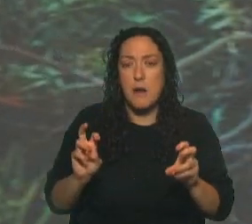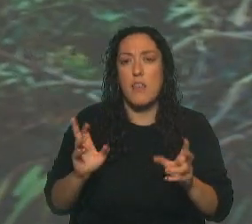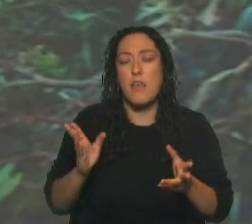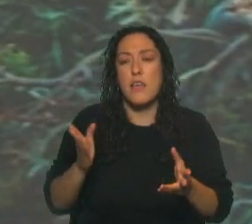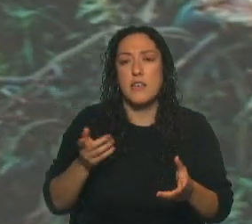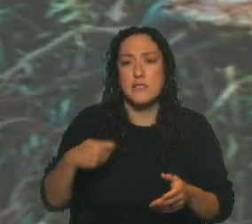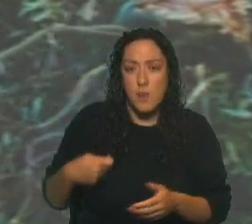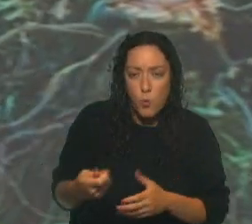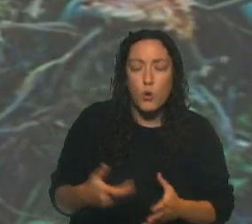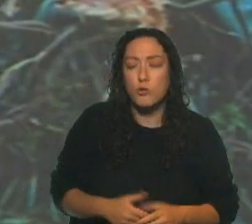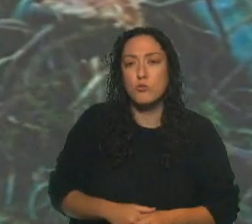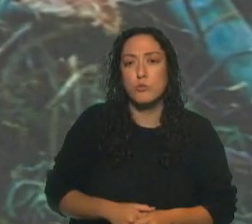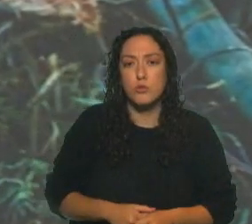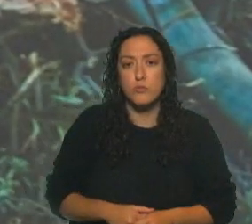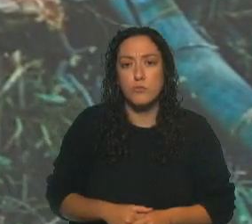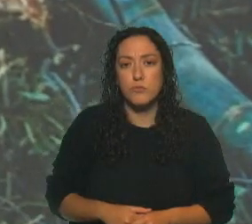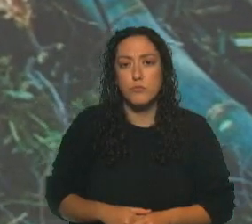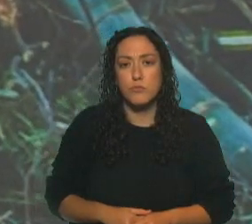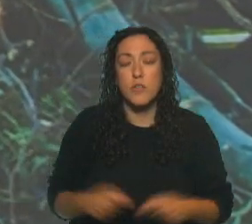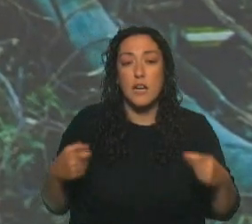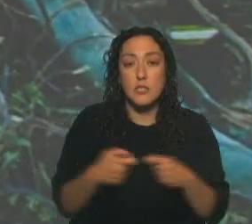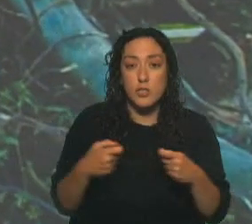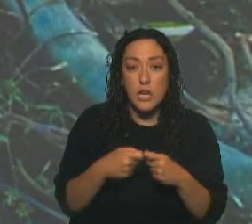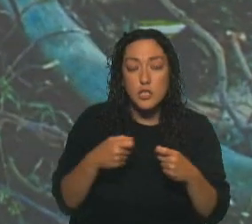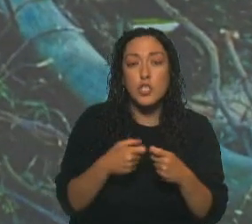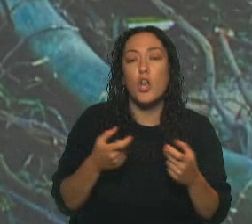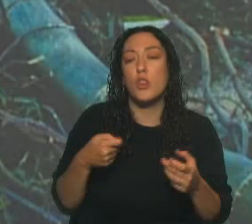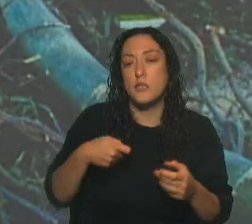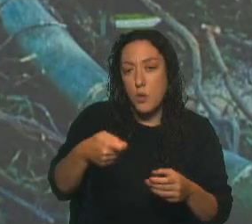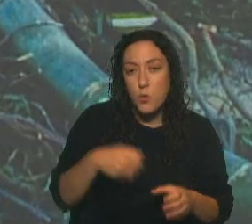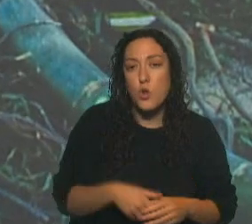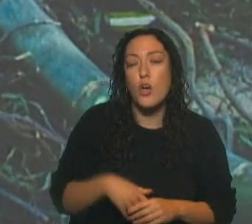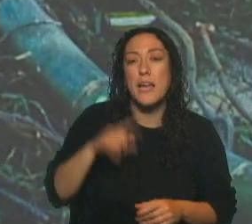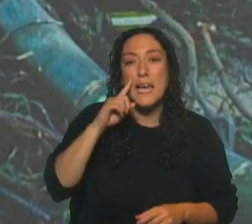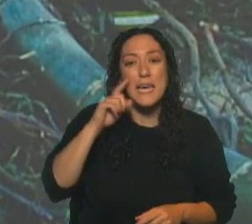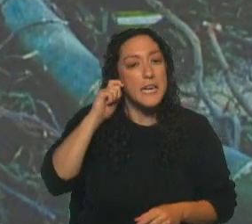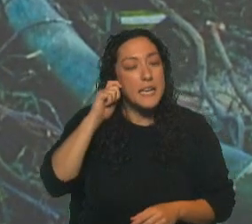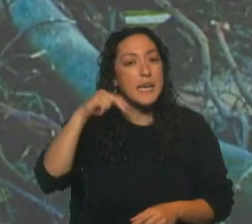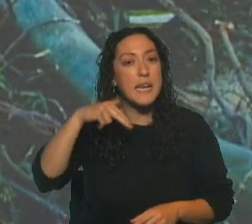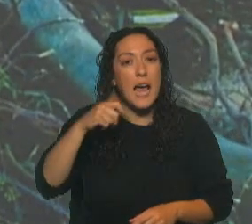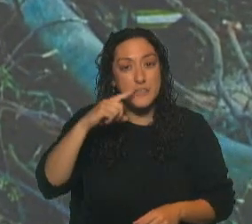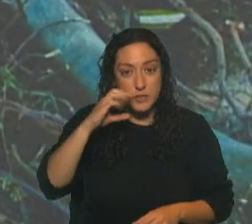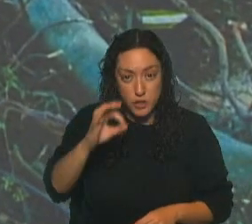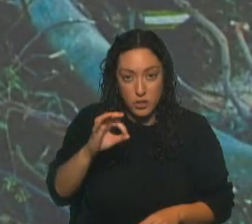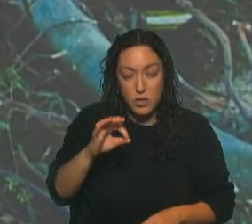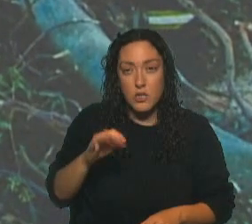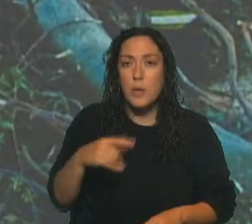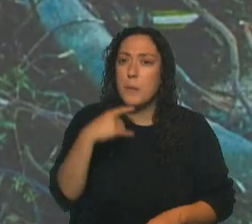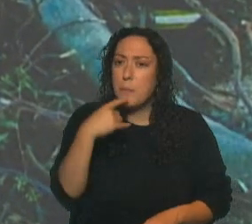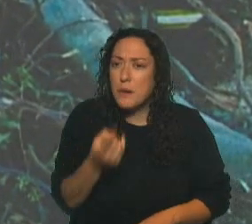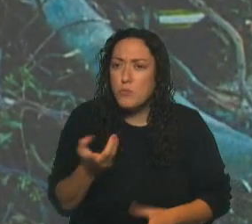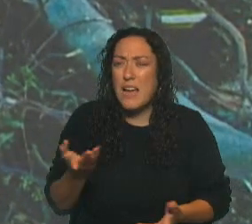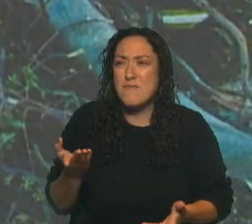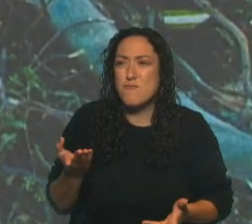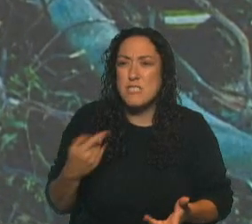de seguros. Estamos hablando de una asociación argentina de productores de seguros. Él se llama Ignacio Zamarra, para preguntarle qué cobertura